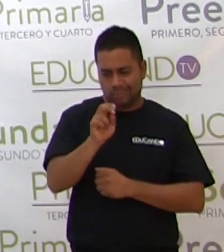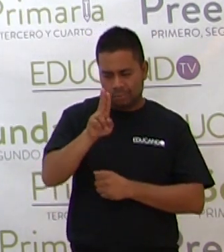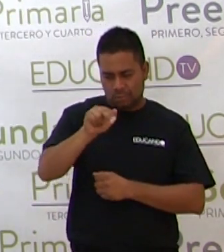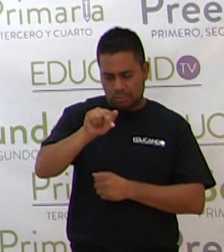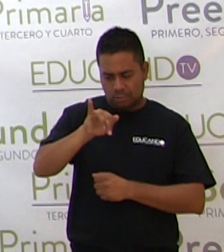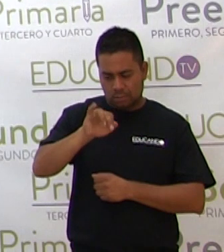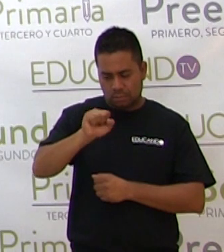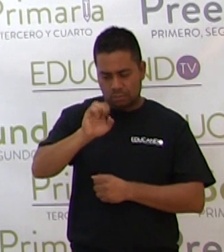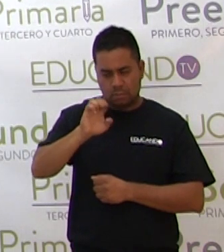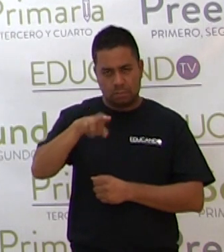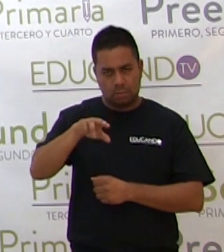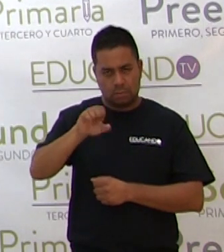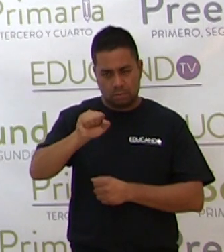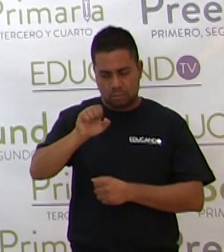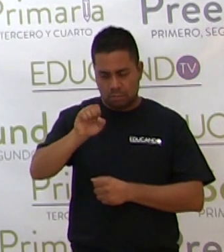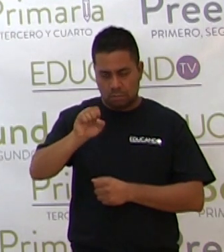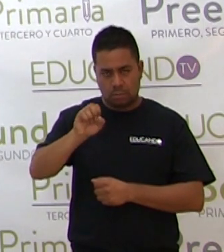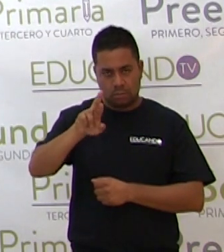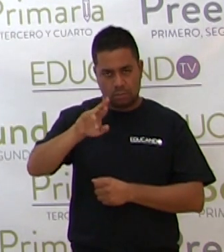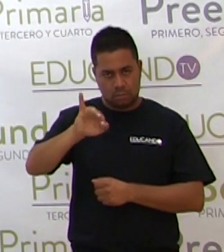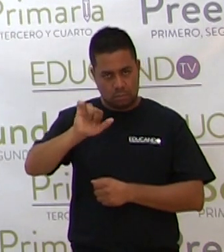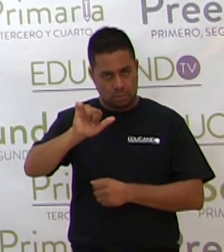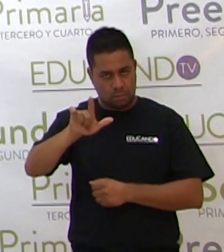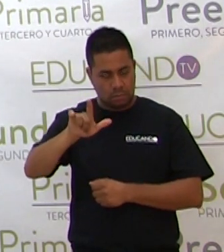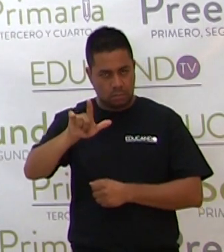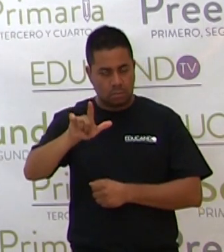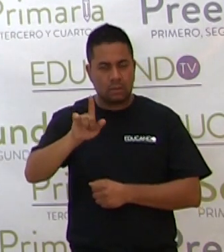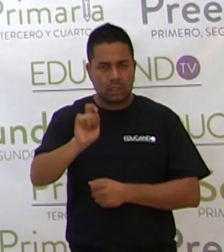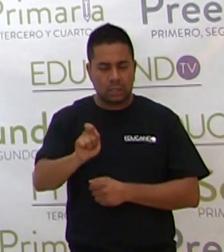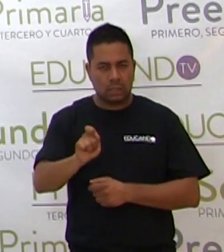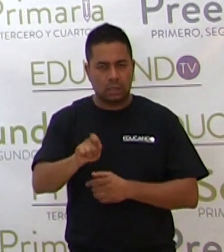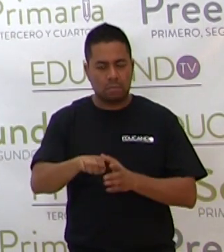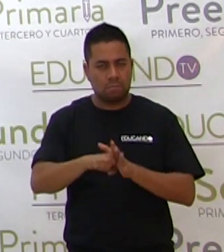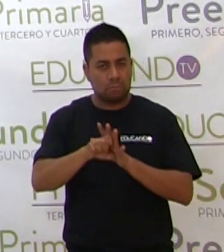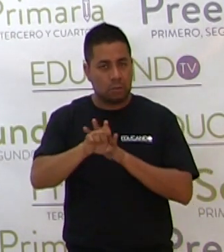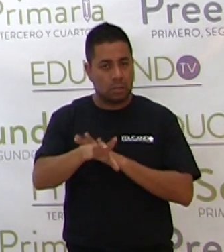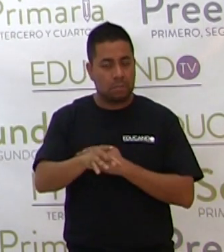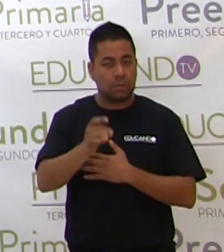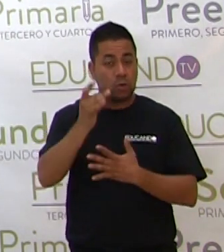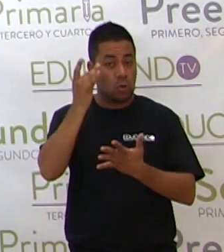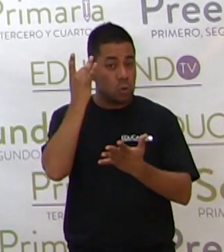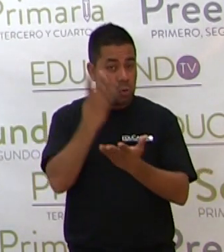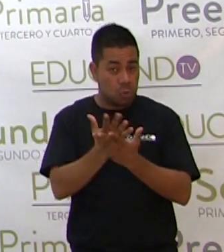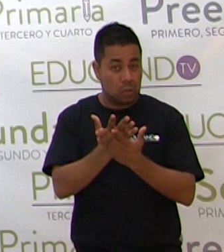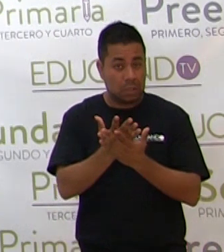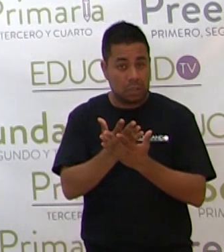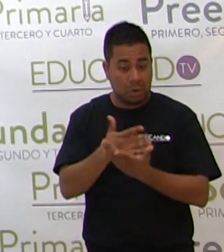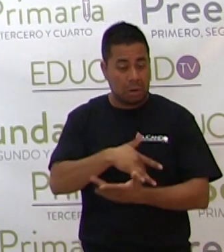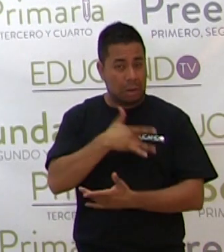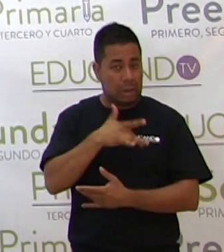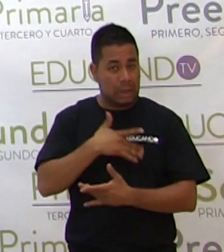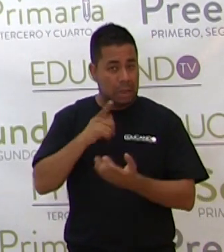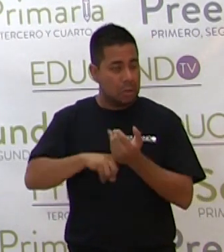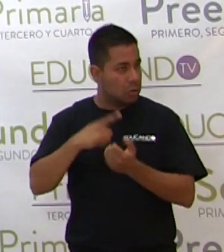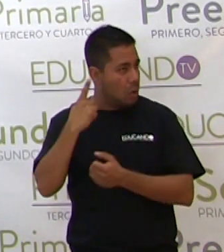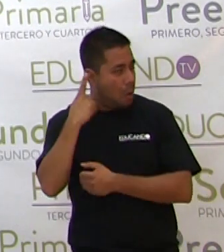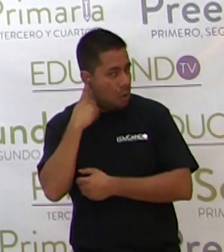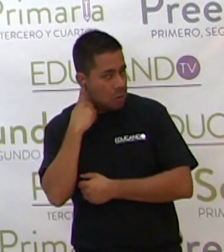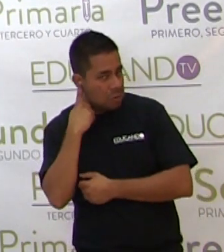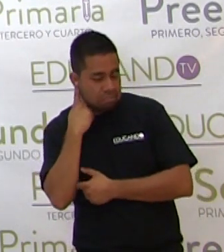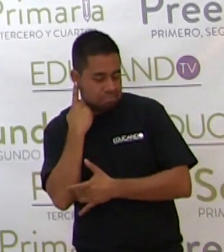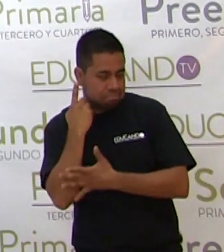significa que el único sentido que interviene el oído si se dan cuenta